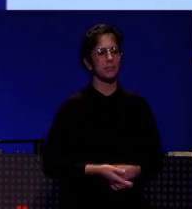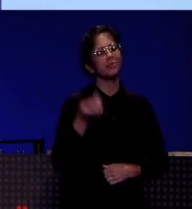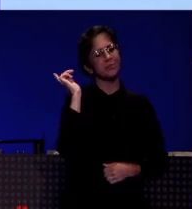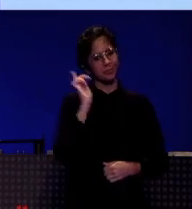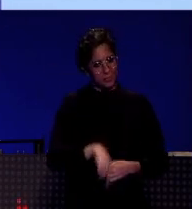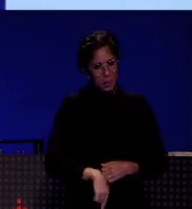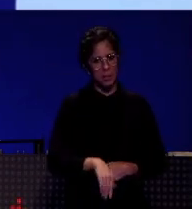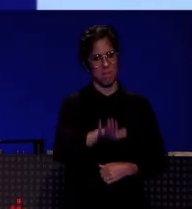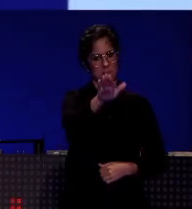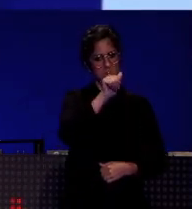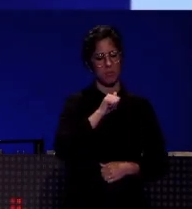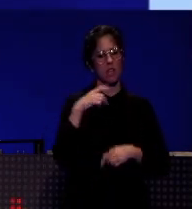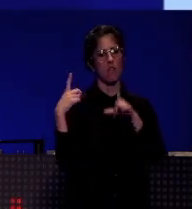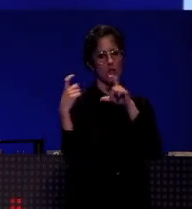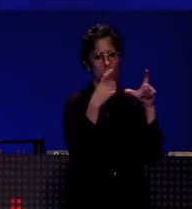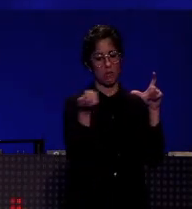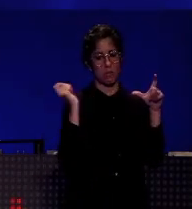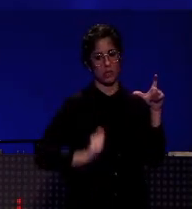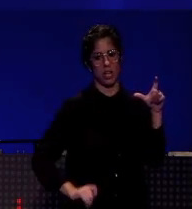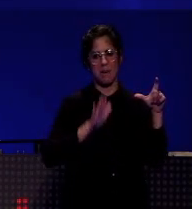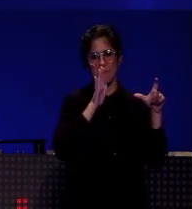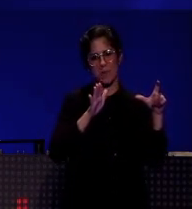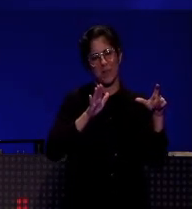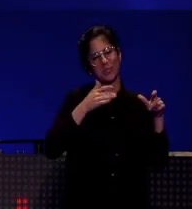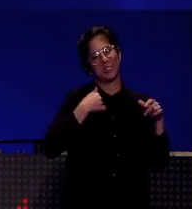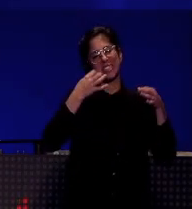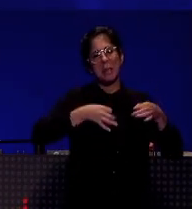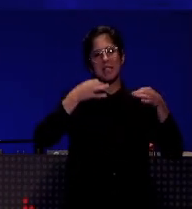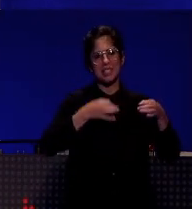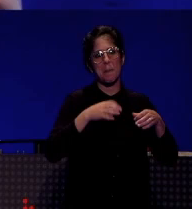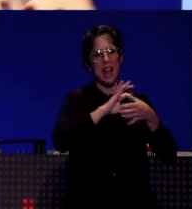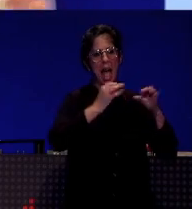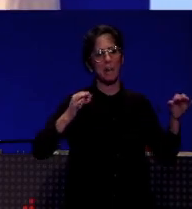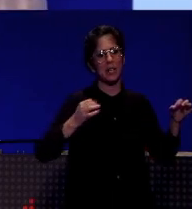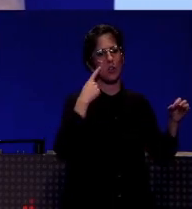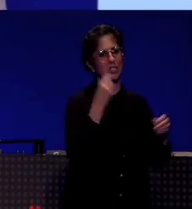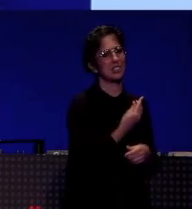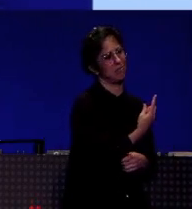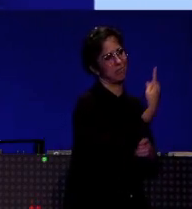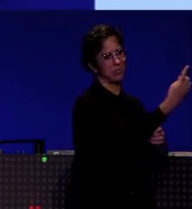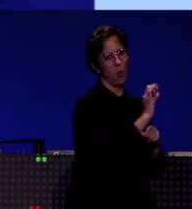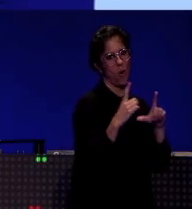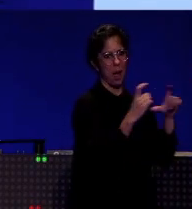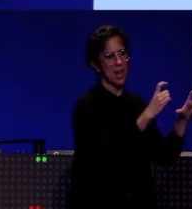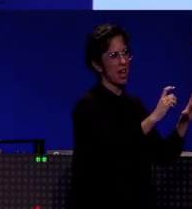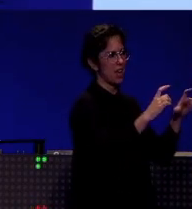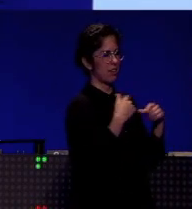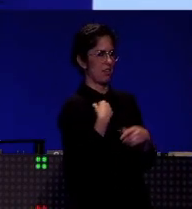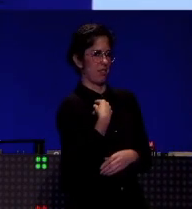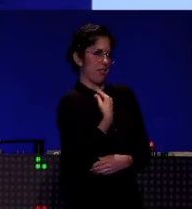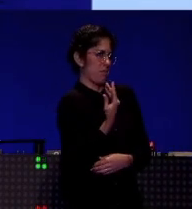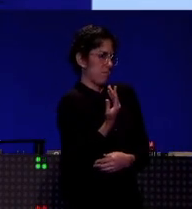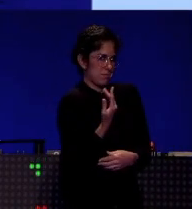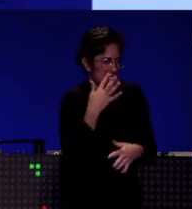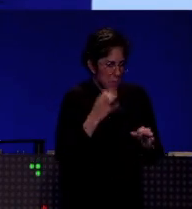porque yo siempre iba de tiraba de un amigo de otro tal vivo sola en madrid al final era un poco jaleo y no seguía ahí ni una estética